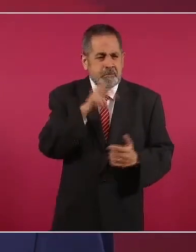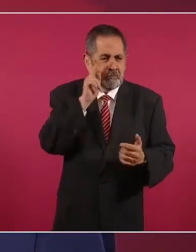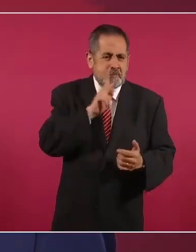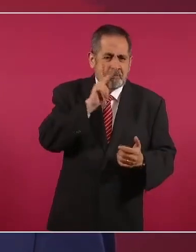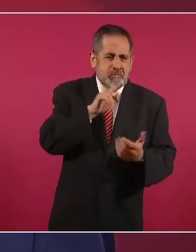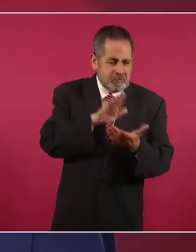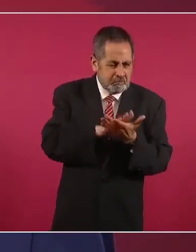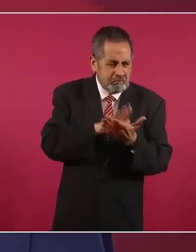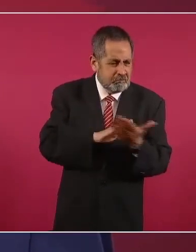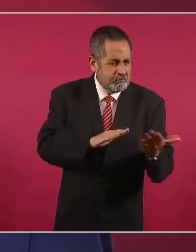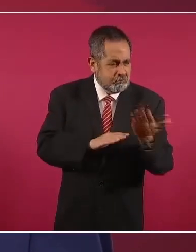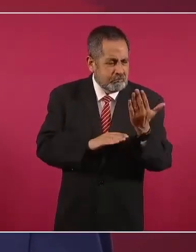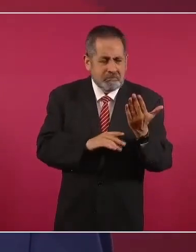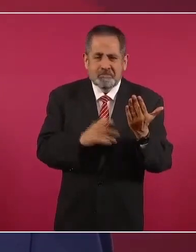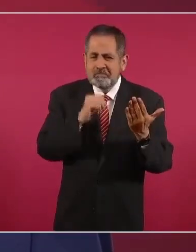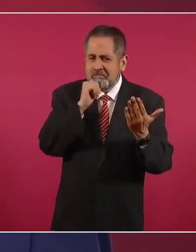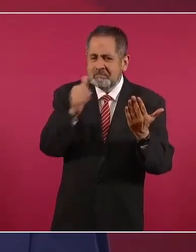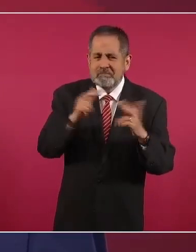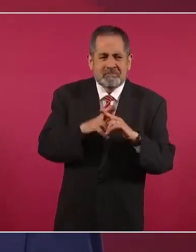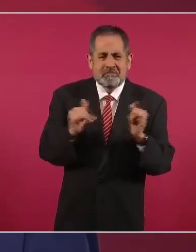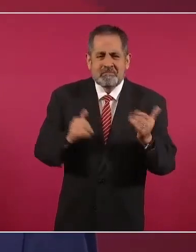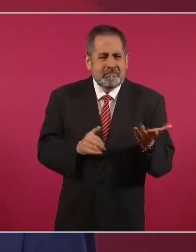pruebas